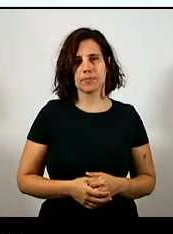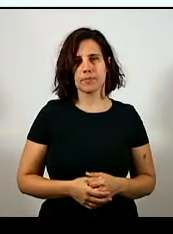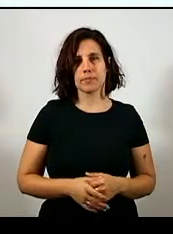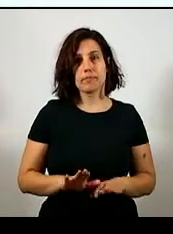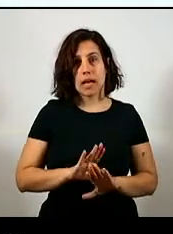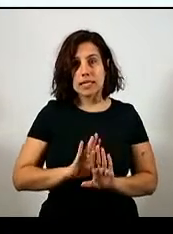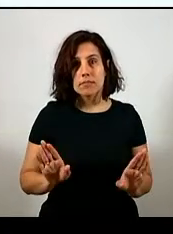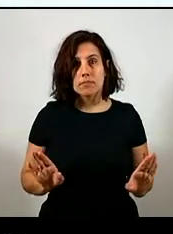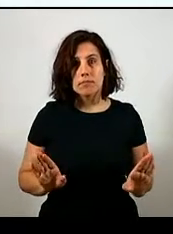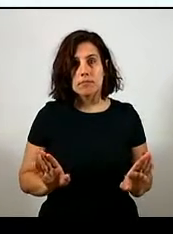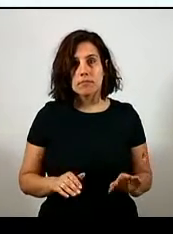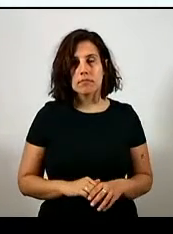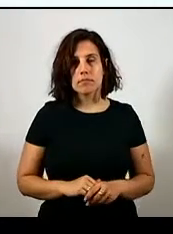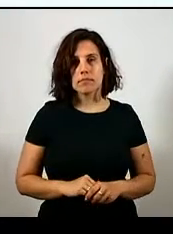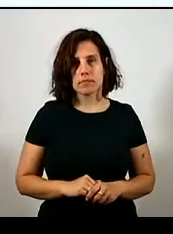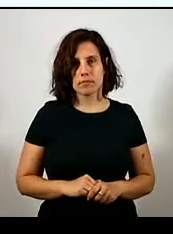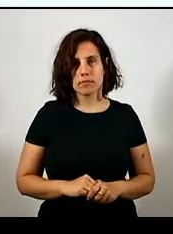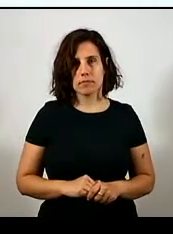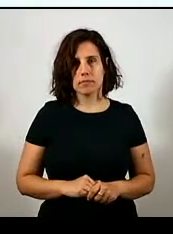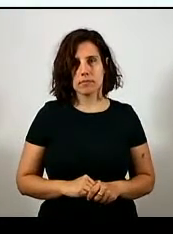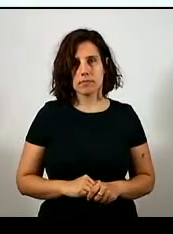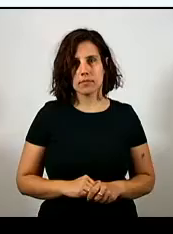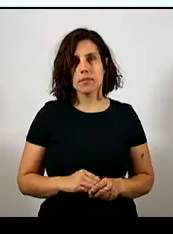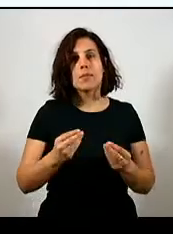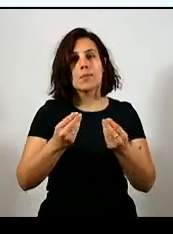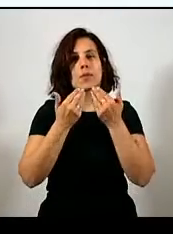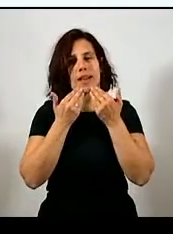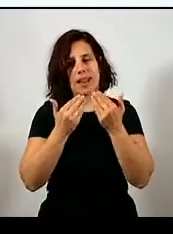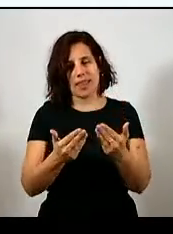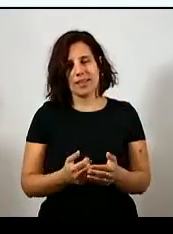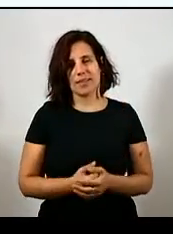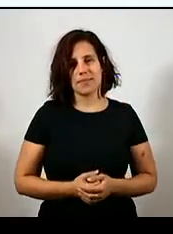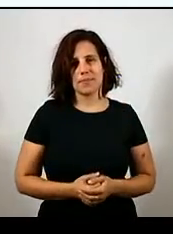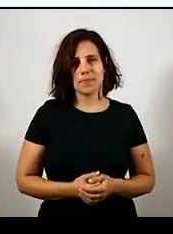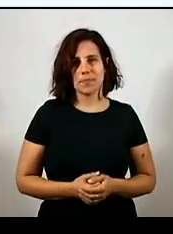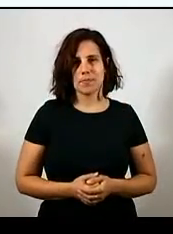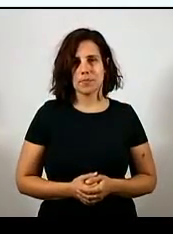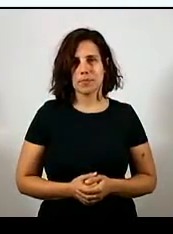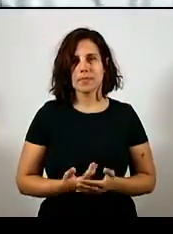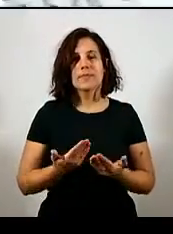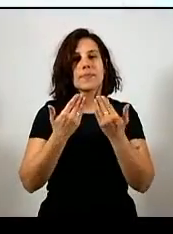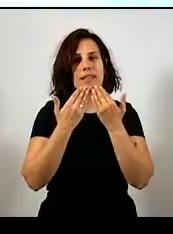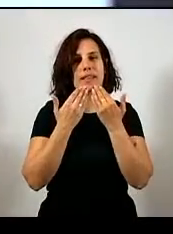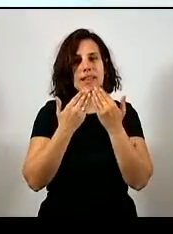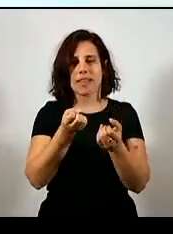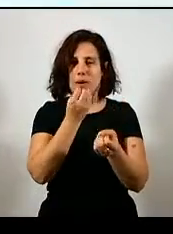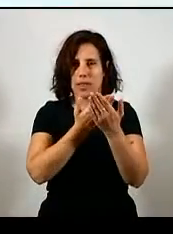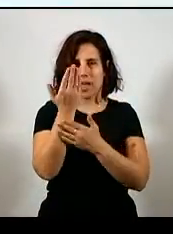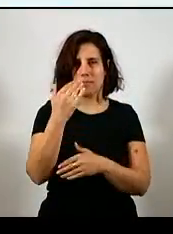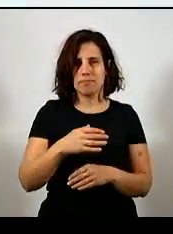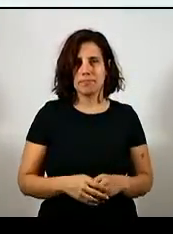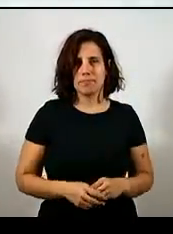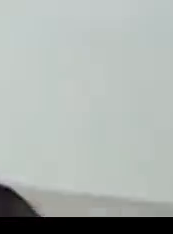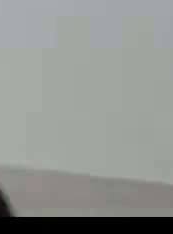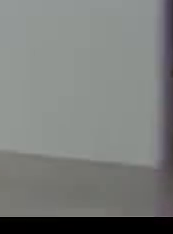¿Nada más? Pues muchas gracias. Muchas gracias. Que tenga buen día.